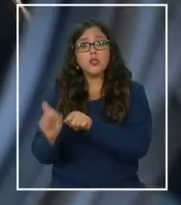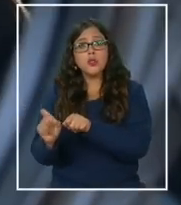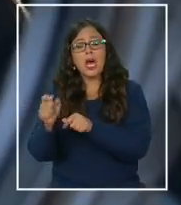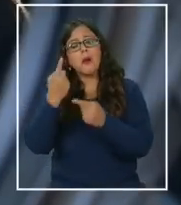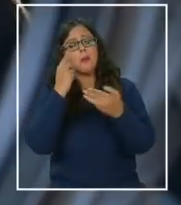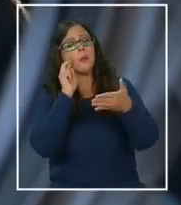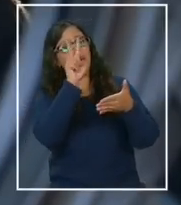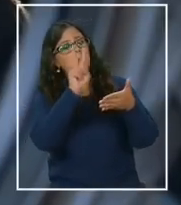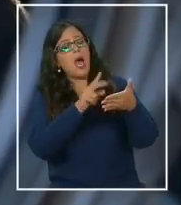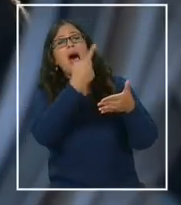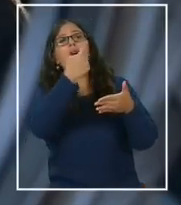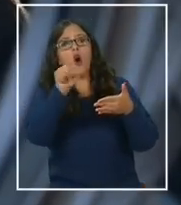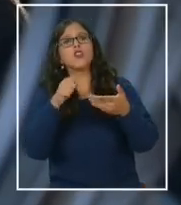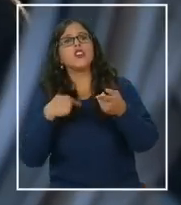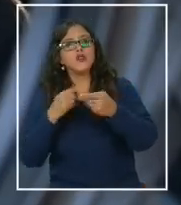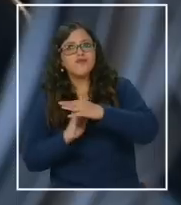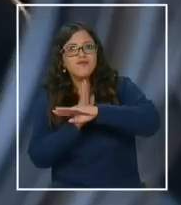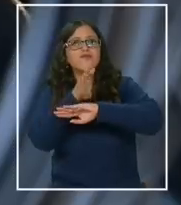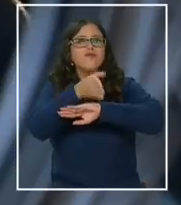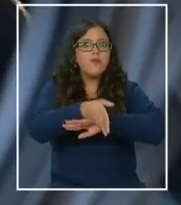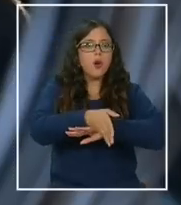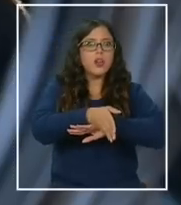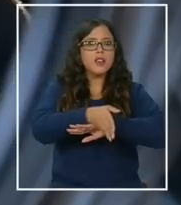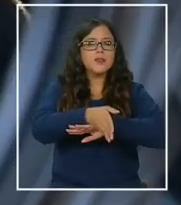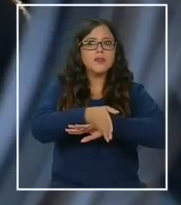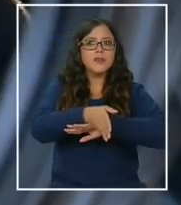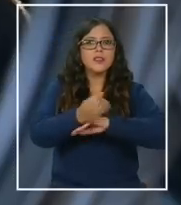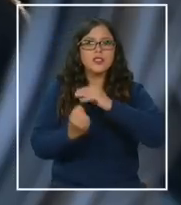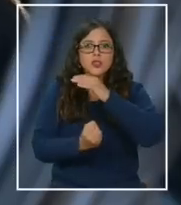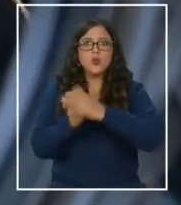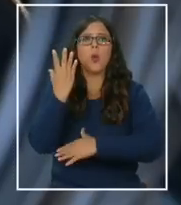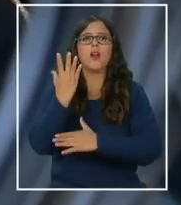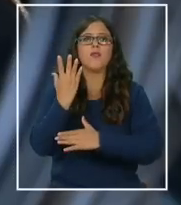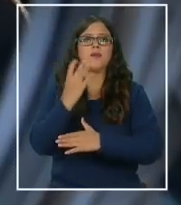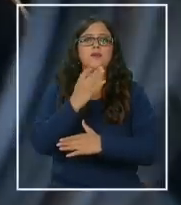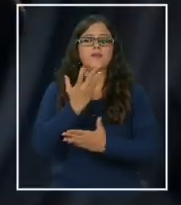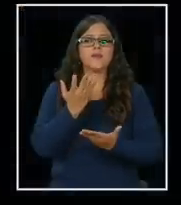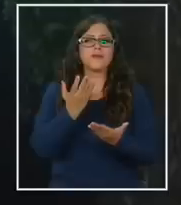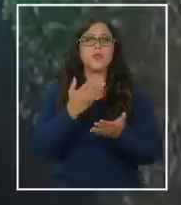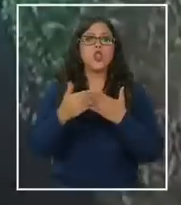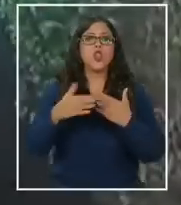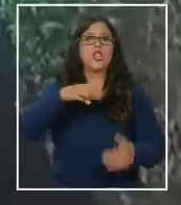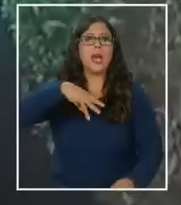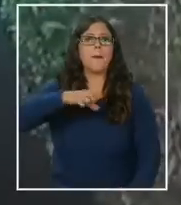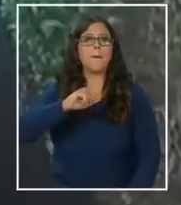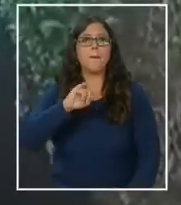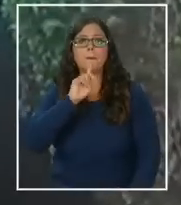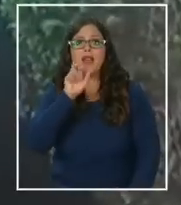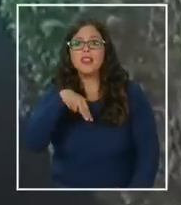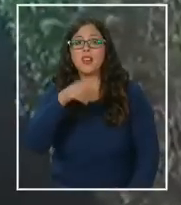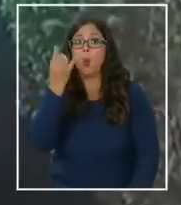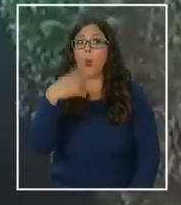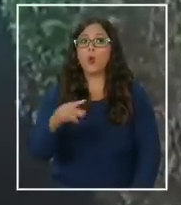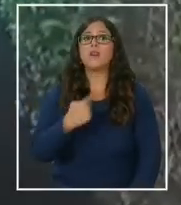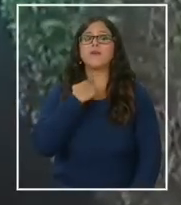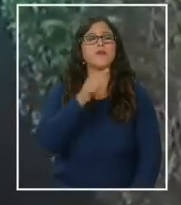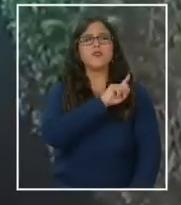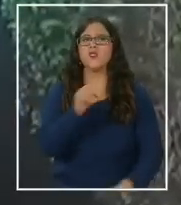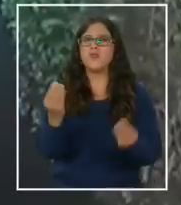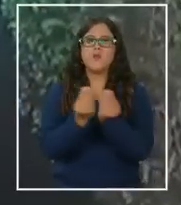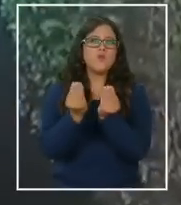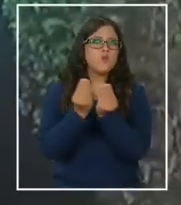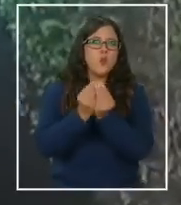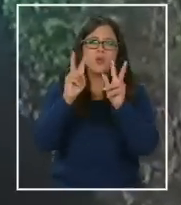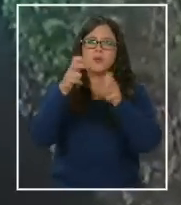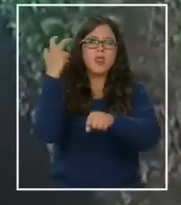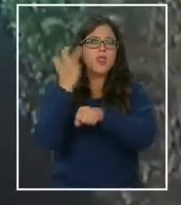pasajero y me dirijo al destino de la carrera en el sector de Maitén. No fue la única víctima. Numerosos casos